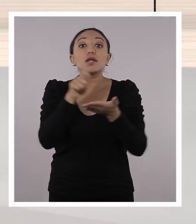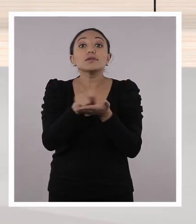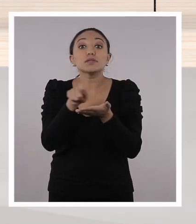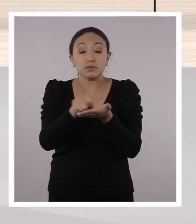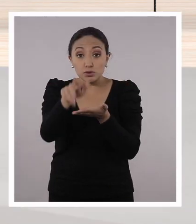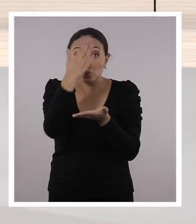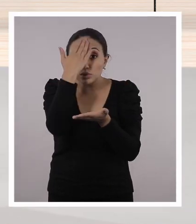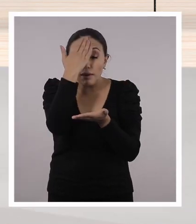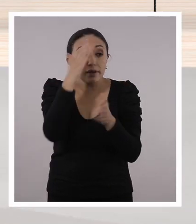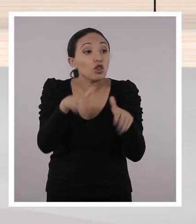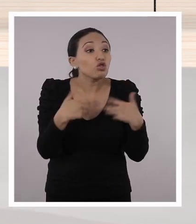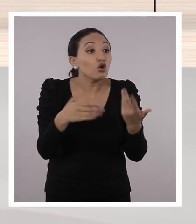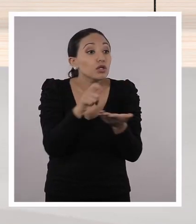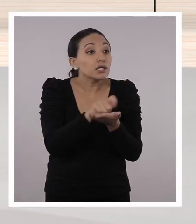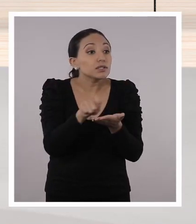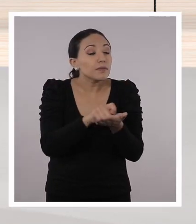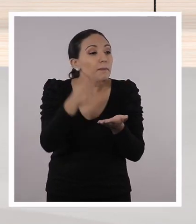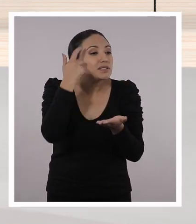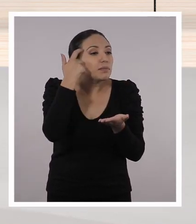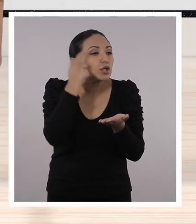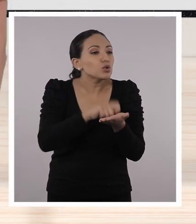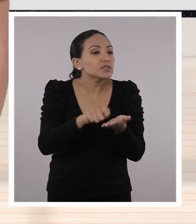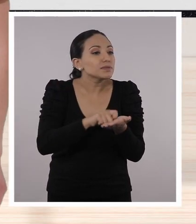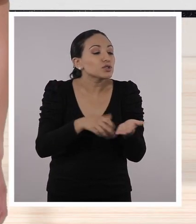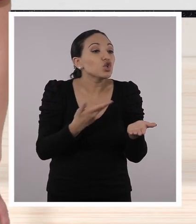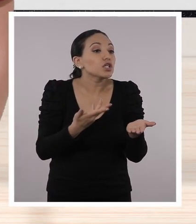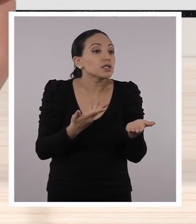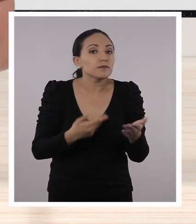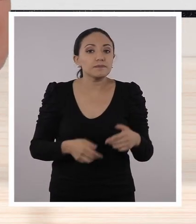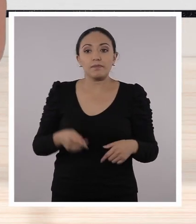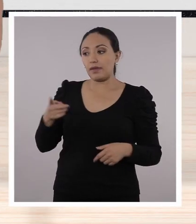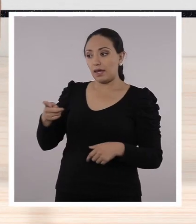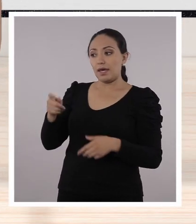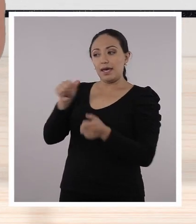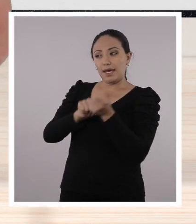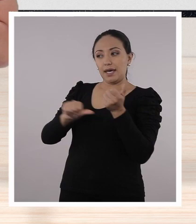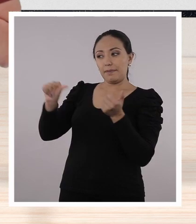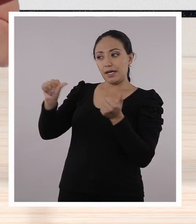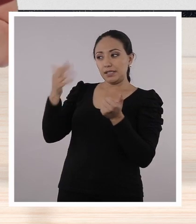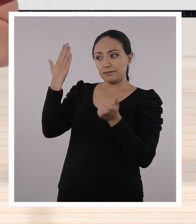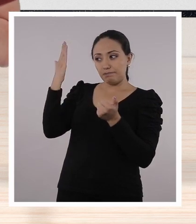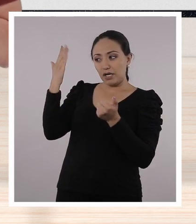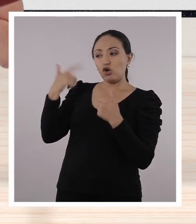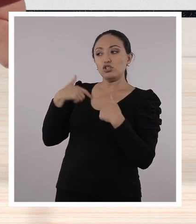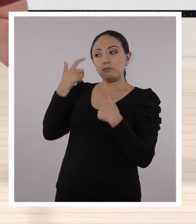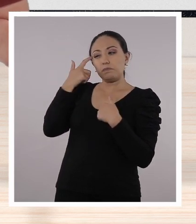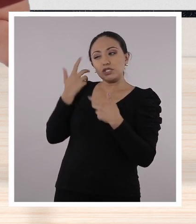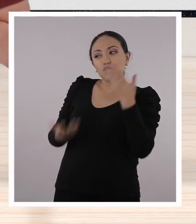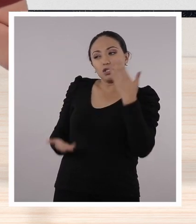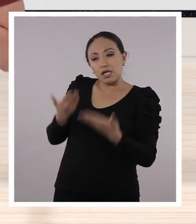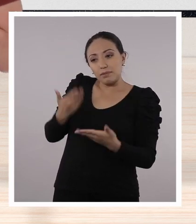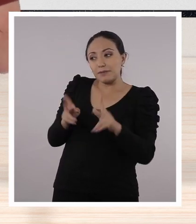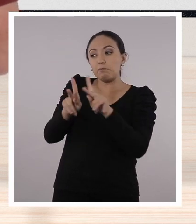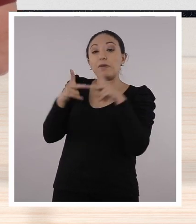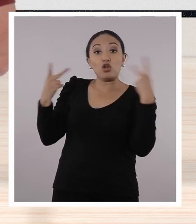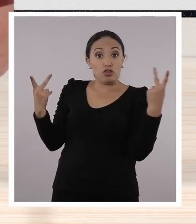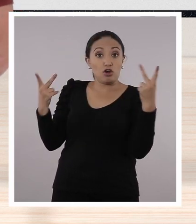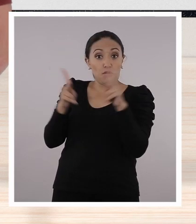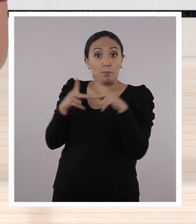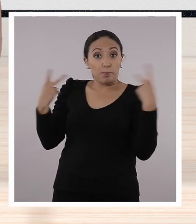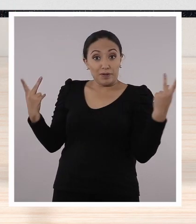dónde escribía ella todos sus artículos y lo que pensaba? Bueno, si fue hermana de Eugenio Espejo, yo creo que quizá escribió